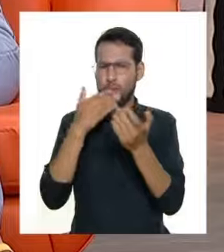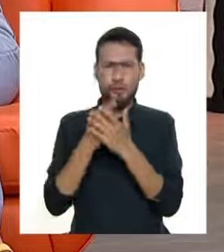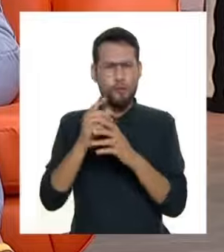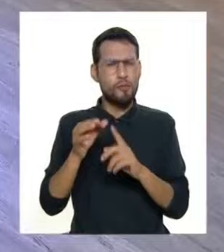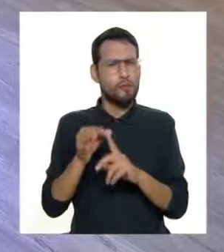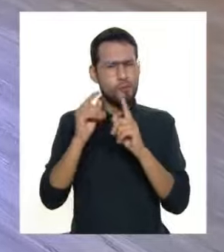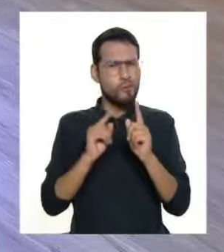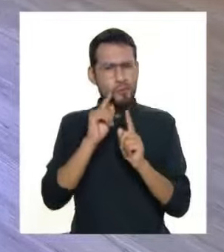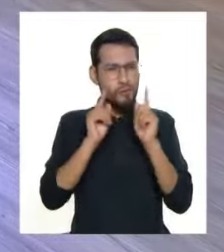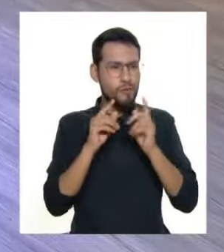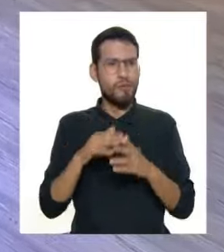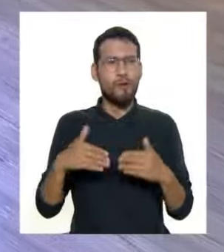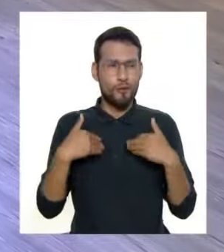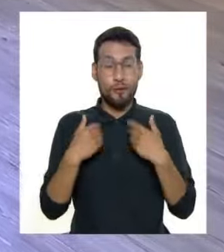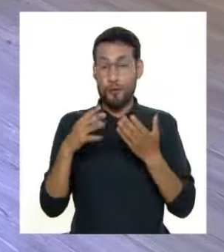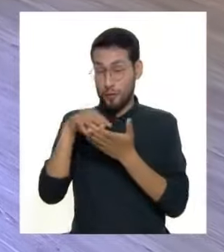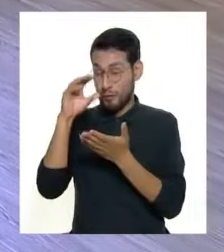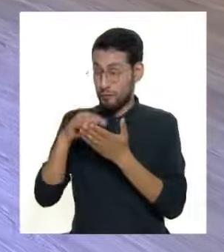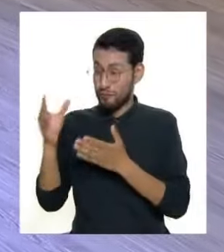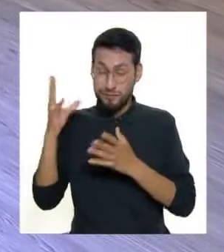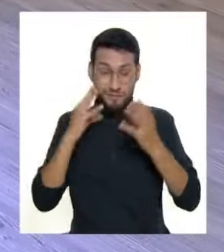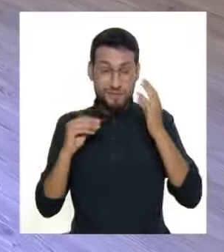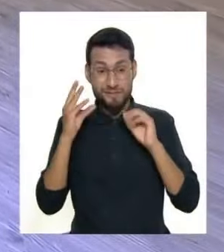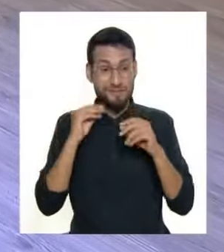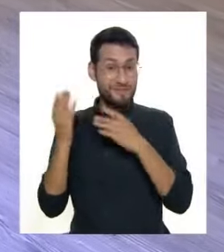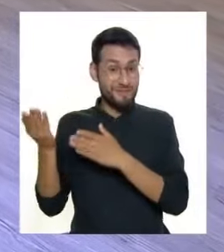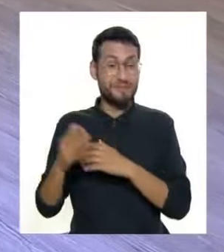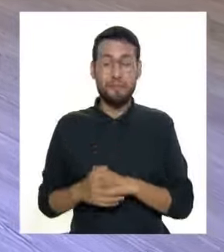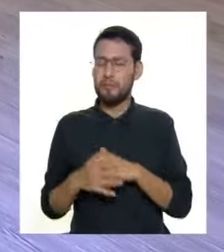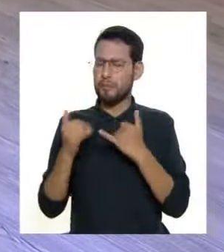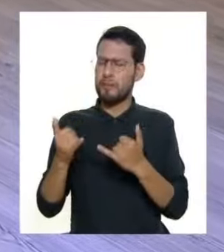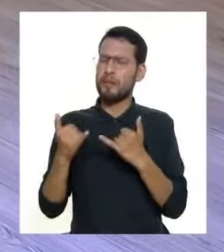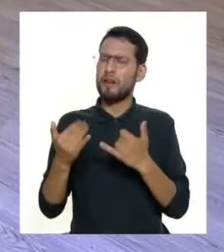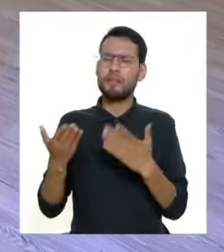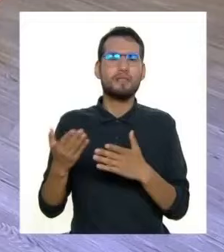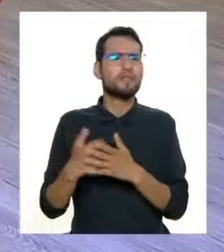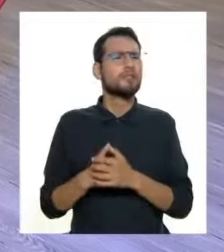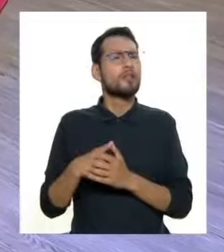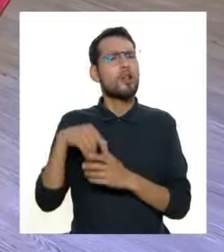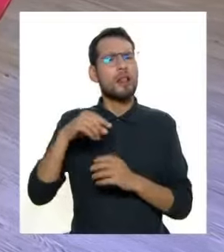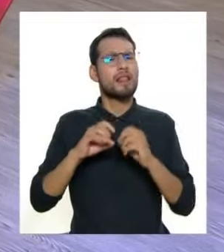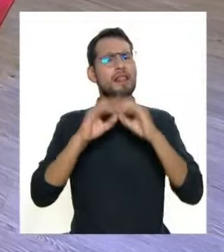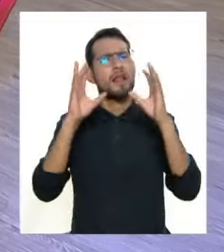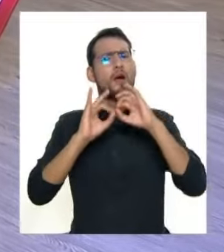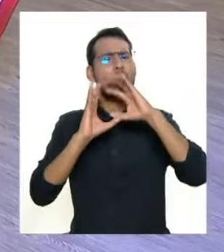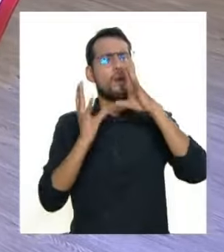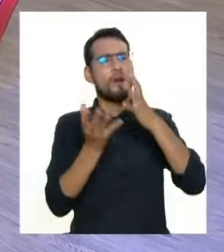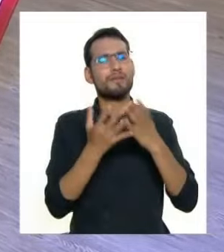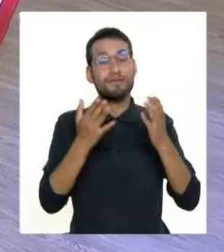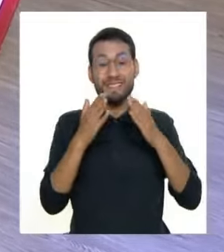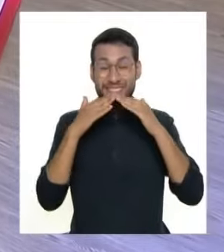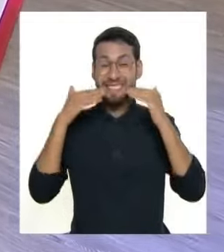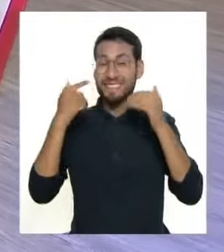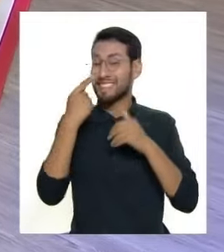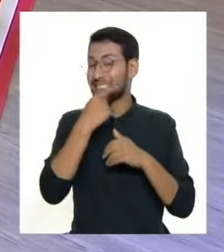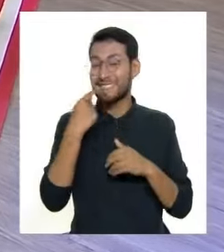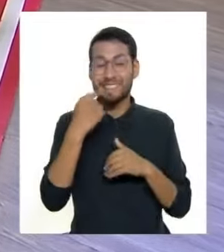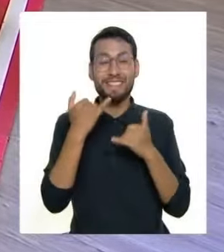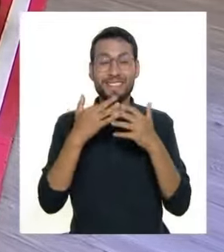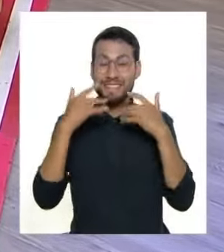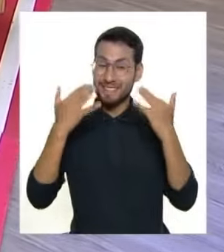implantólogo. En realidad tenemos mucho que aprender de su experiencia. Y bueno, vamos a departir en realidad en el Día Mundial, donde la sonrisa es importante para